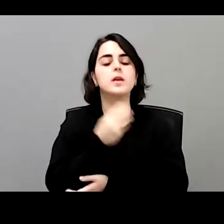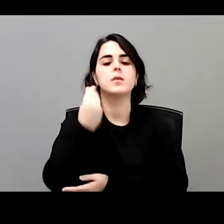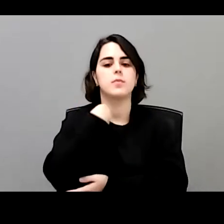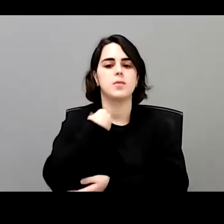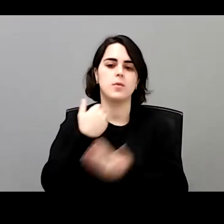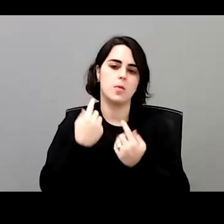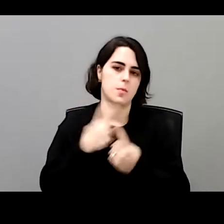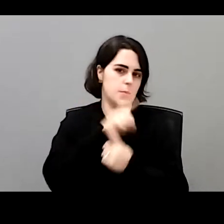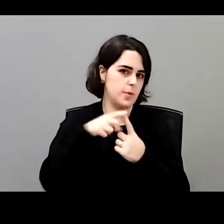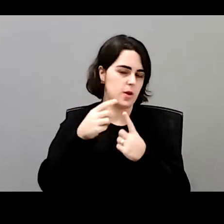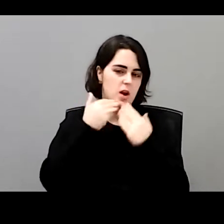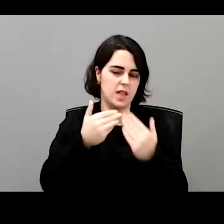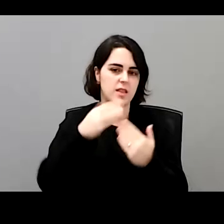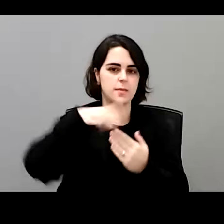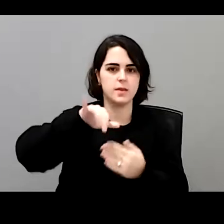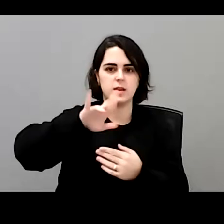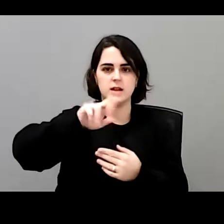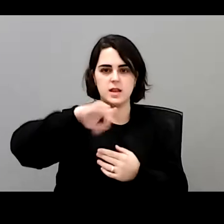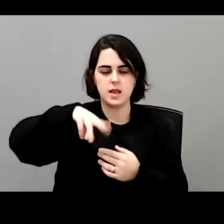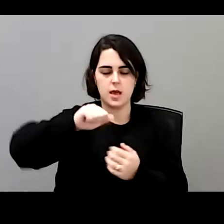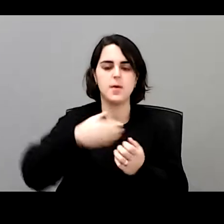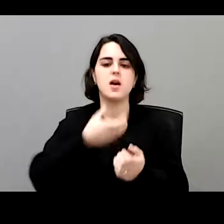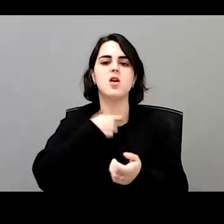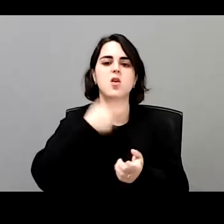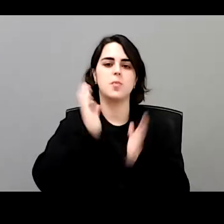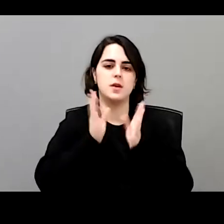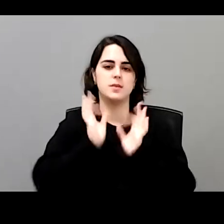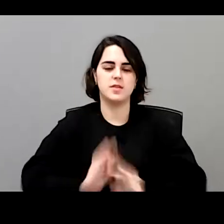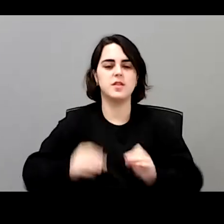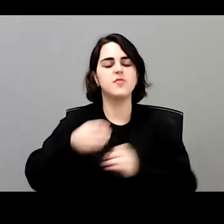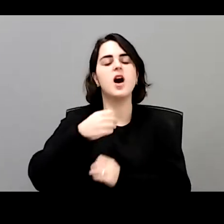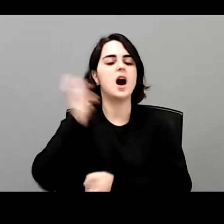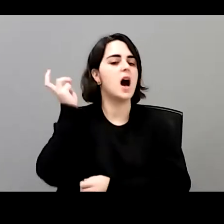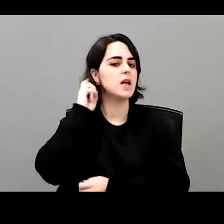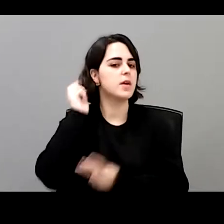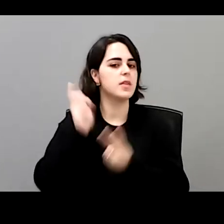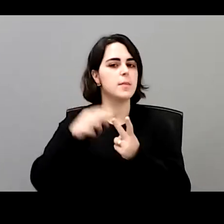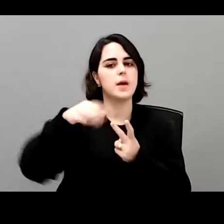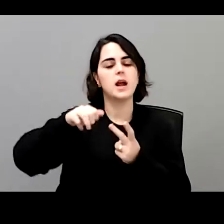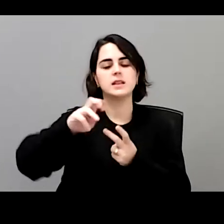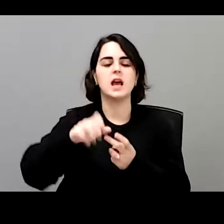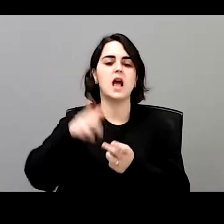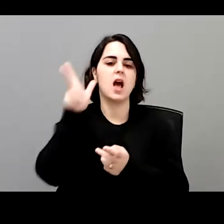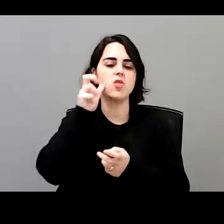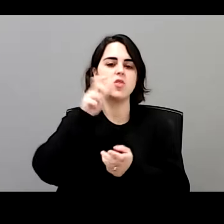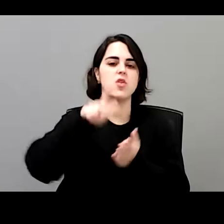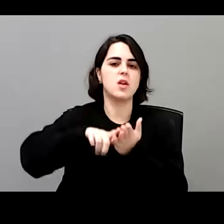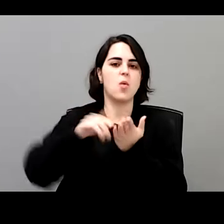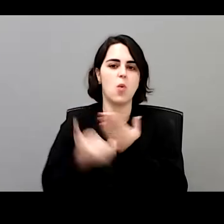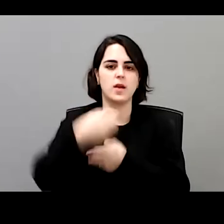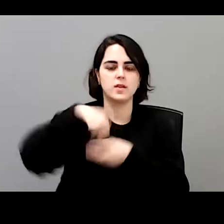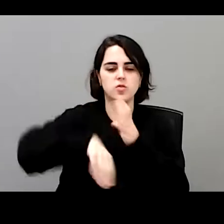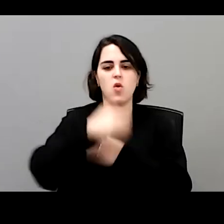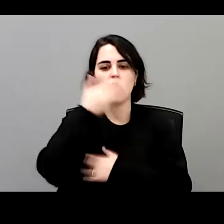las gracias a Miriam, su logopeda de Aspace, y a Marta, su profesora de audición y lenguaje en el colegio, que son las